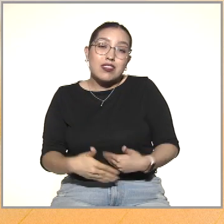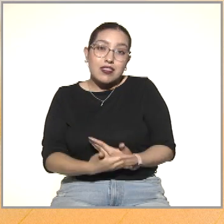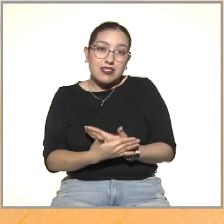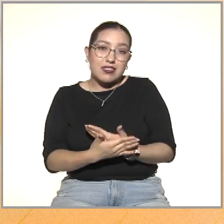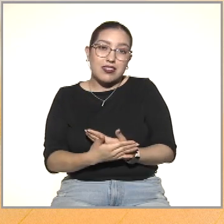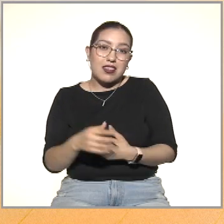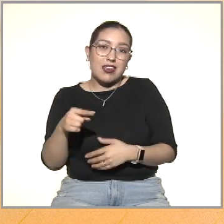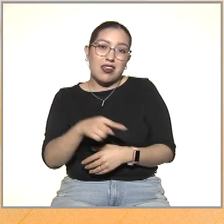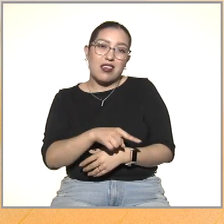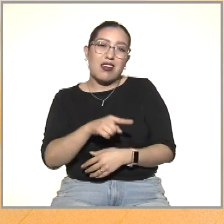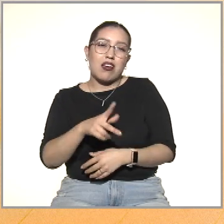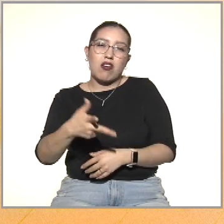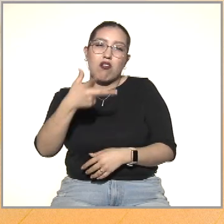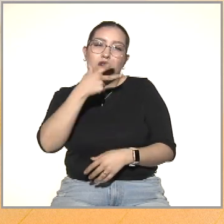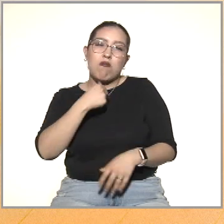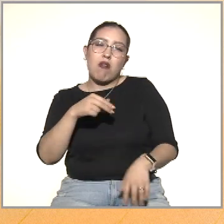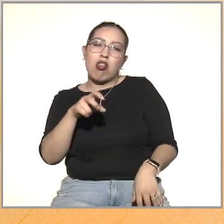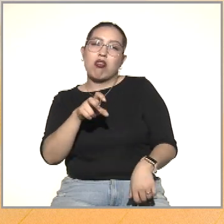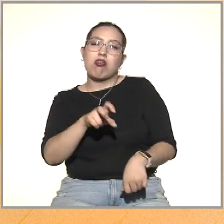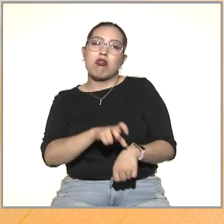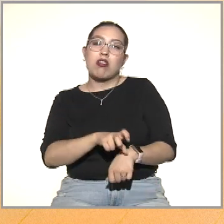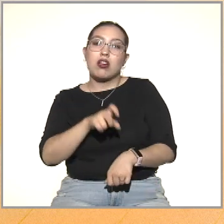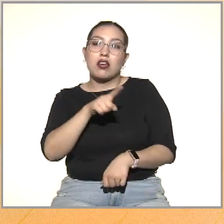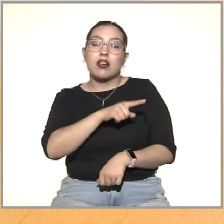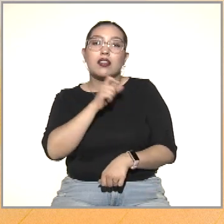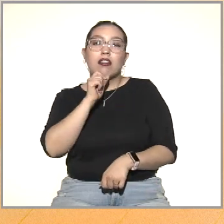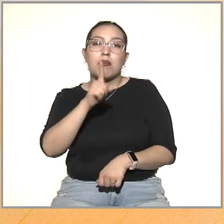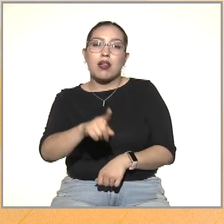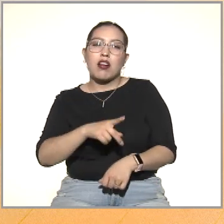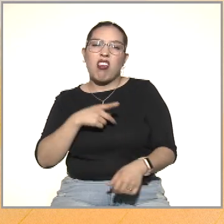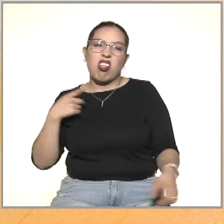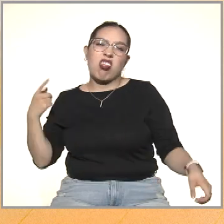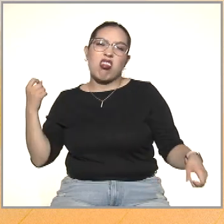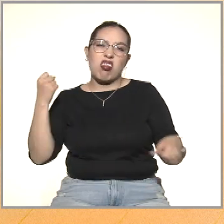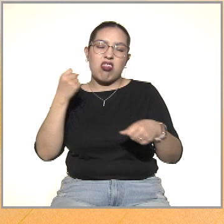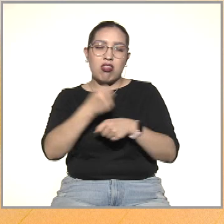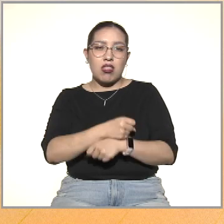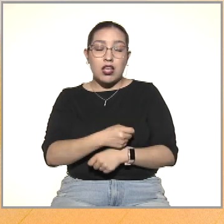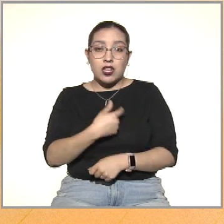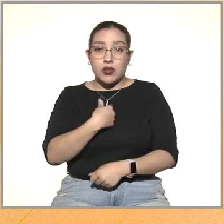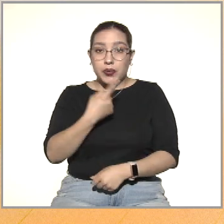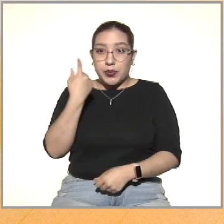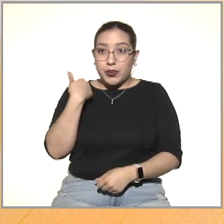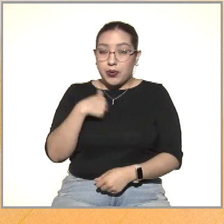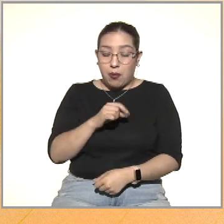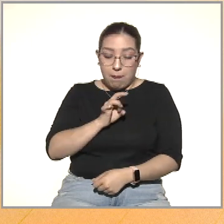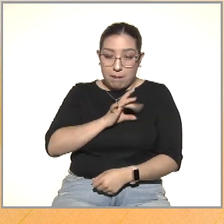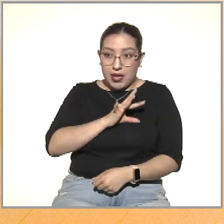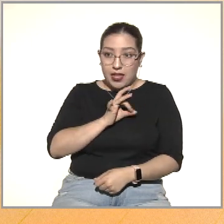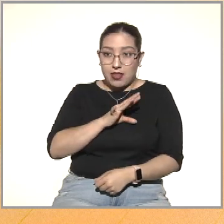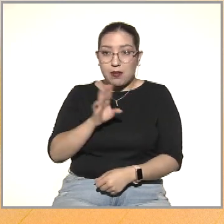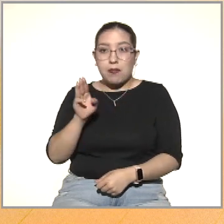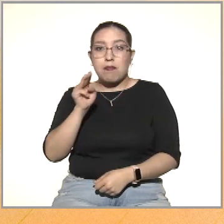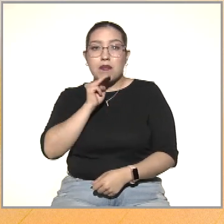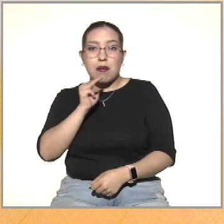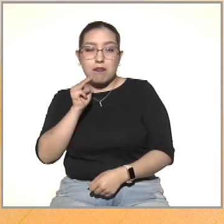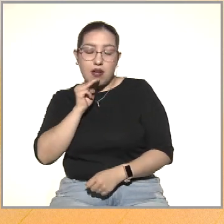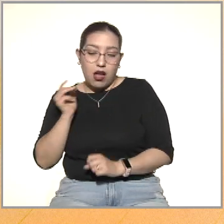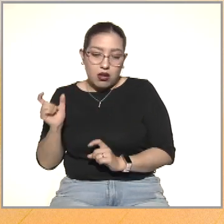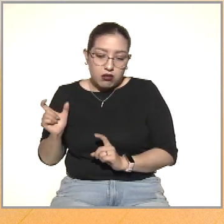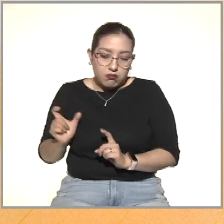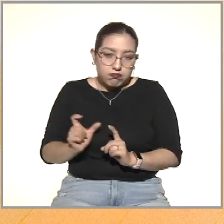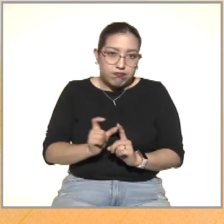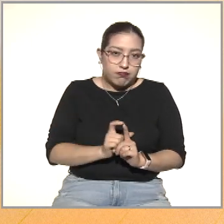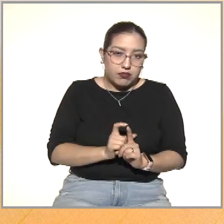y en un ambiente donde hay mucha agresión. Yo por miedo me respaldaba de mamá, y como